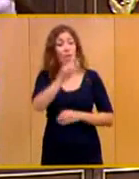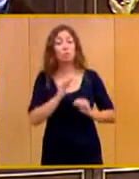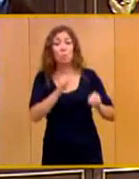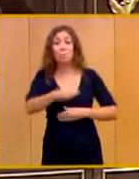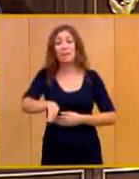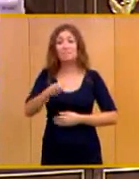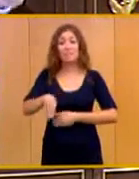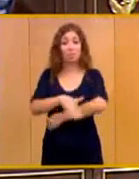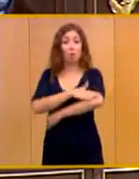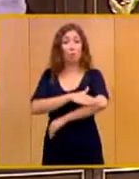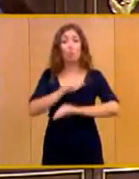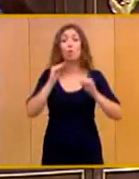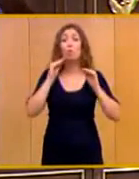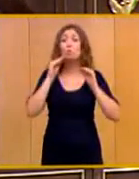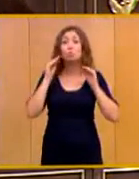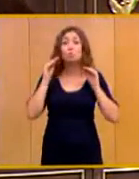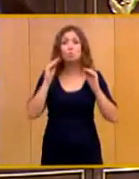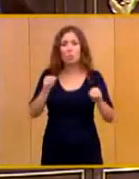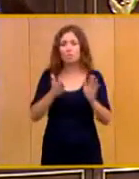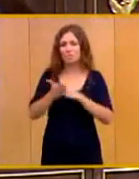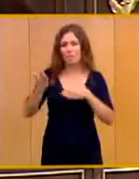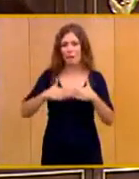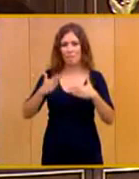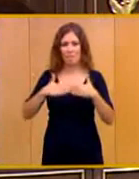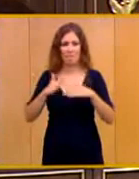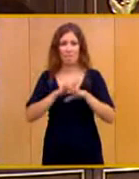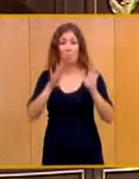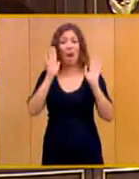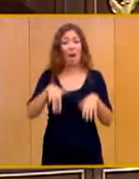cuyo crédito está bajo mínimo. Silencio, por favor.